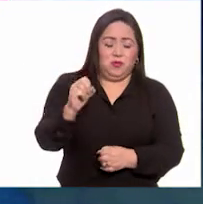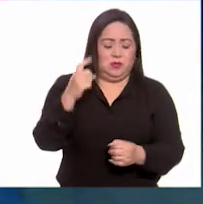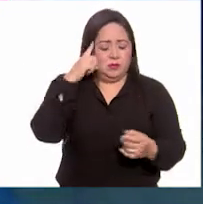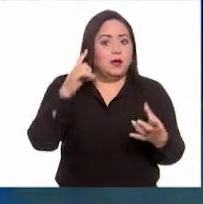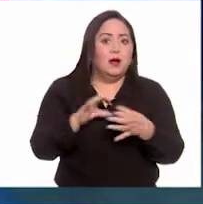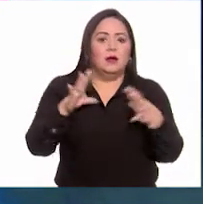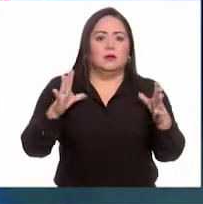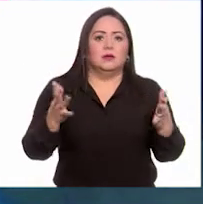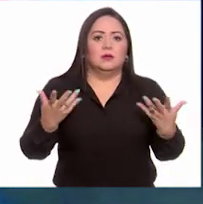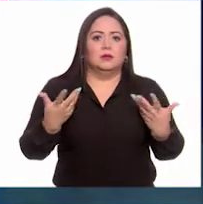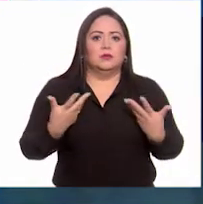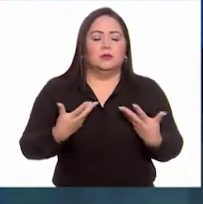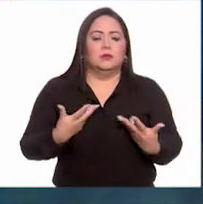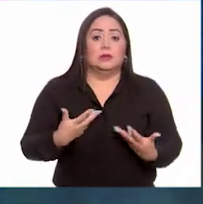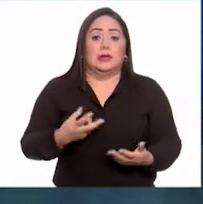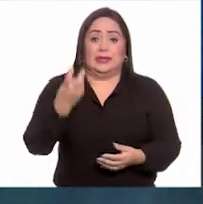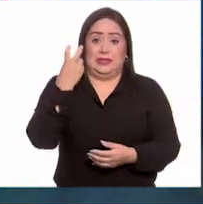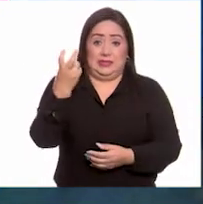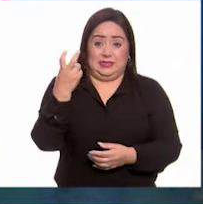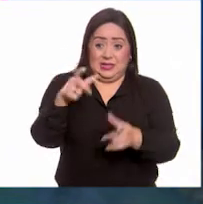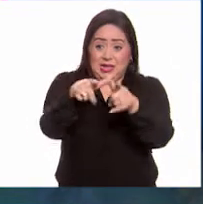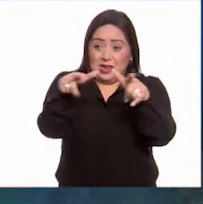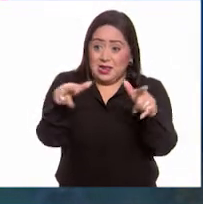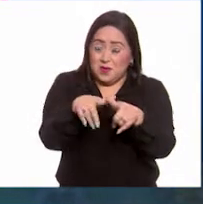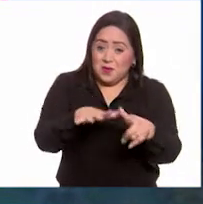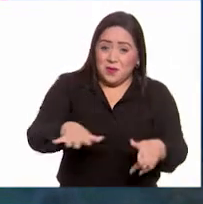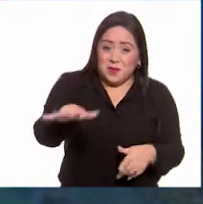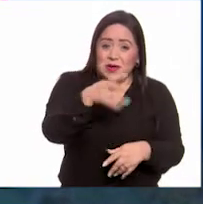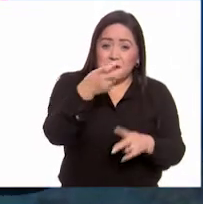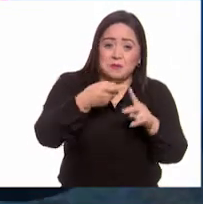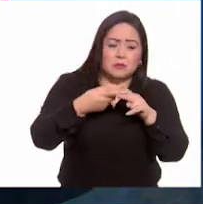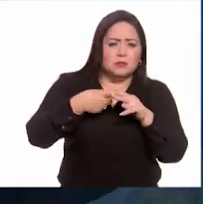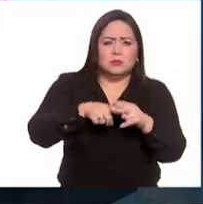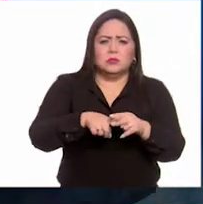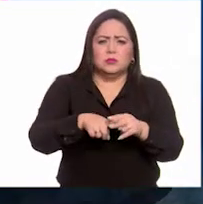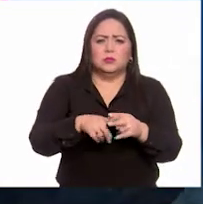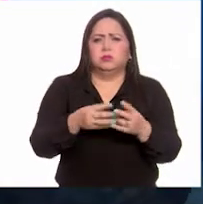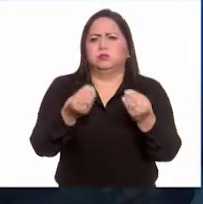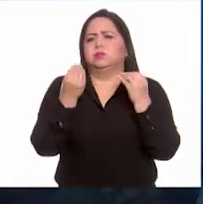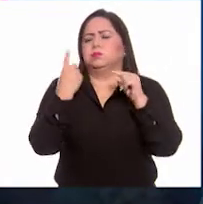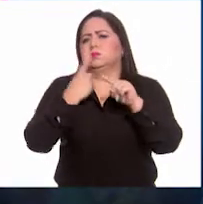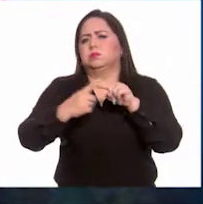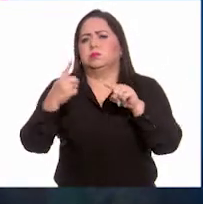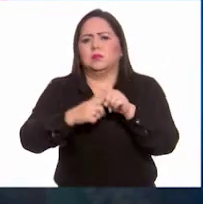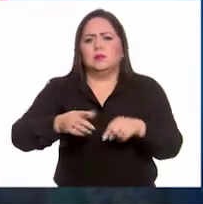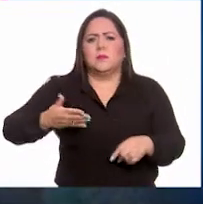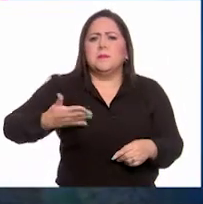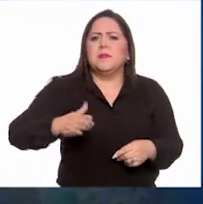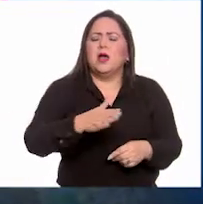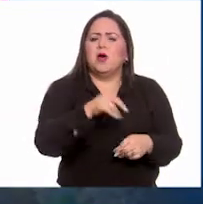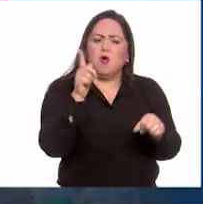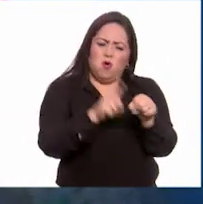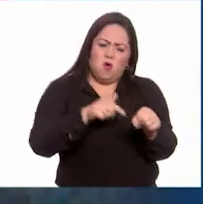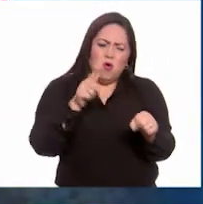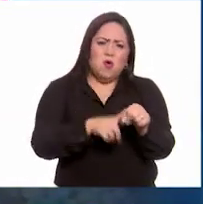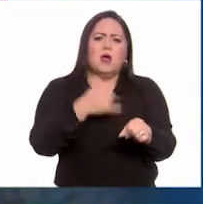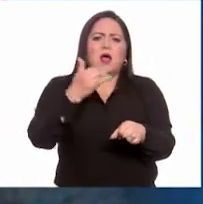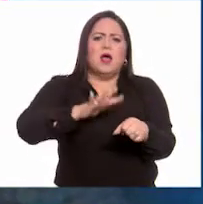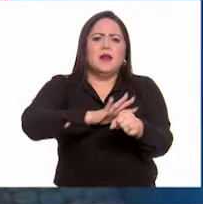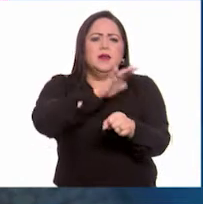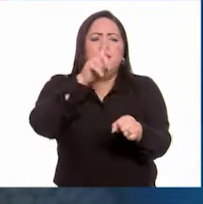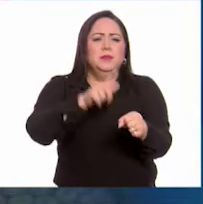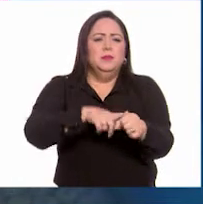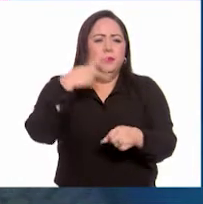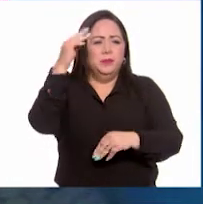realidad. En aquella laguna empezaron a aparecer gran variedad de peces de colores y animales del